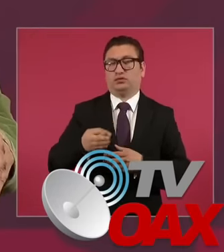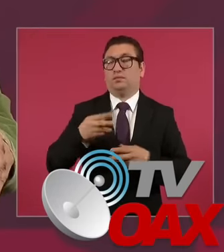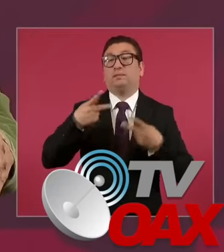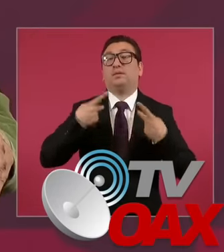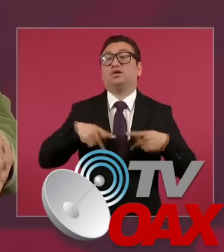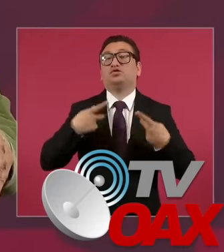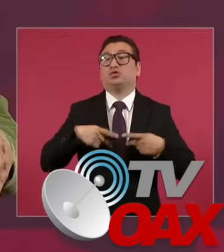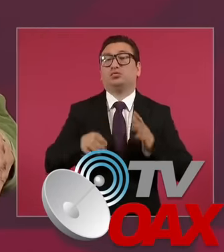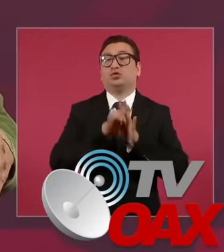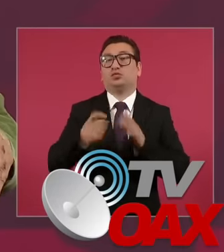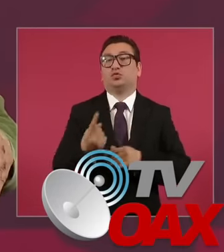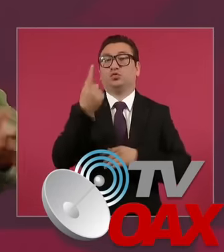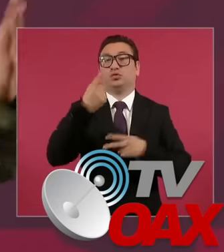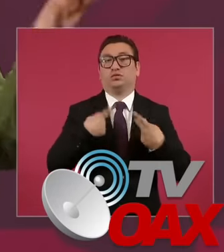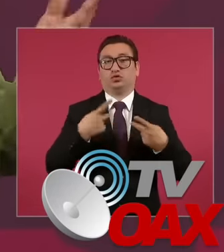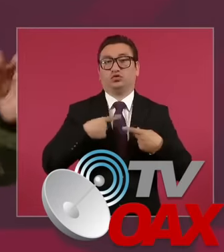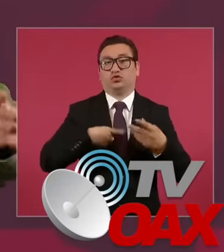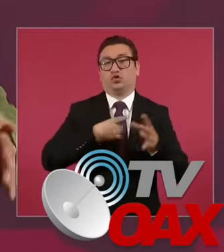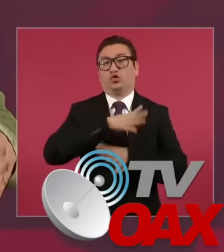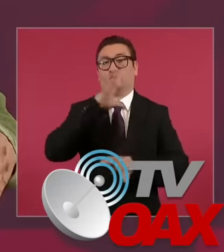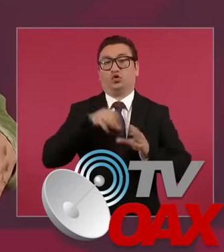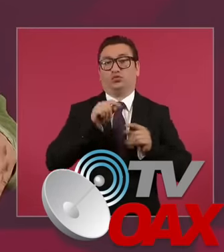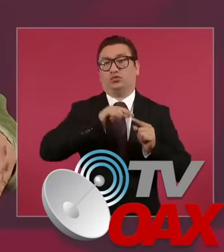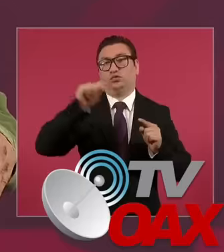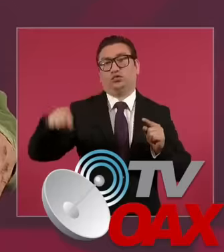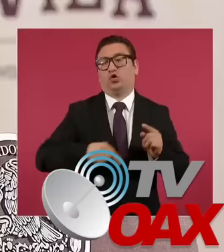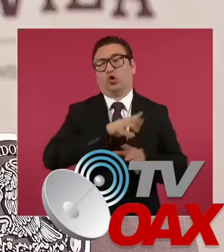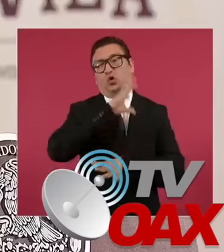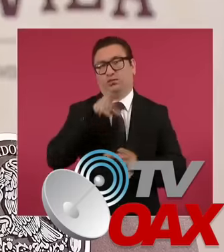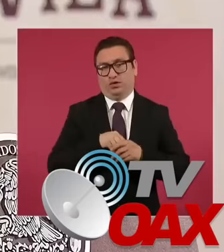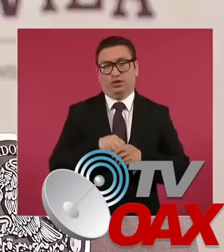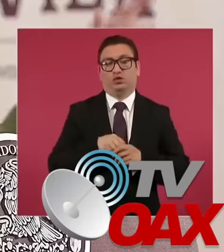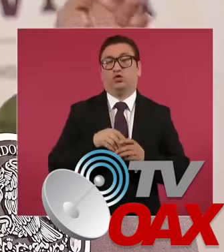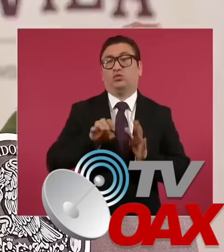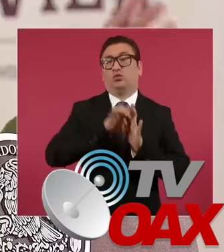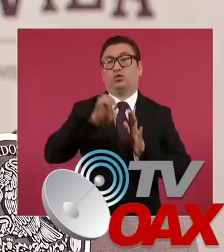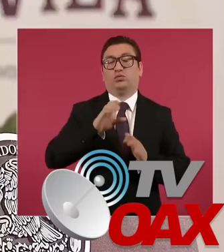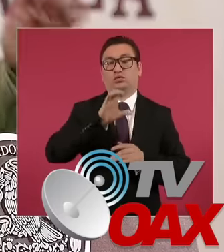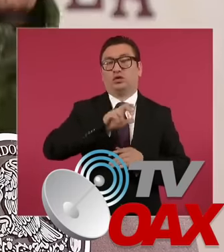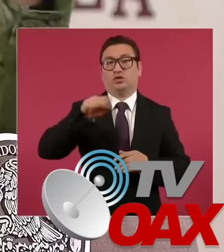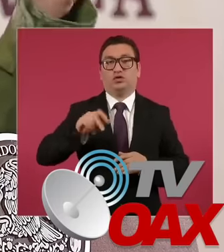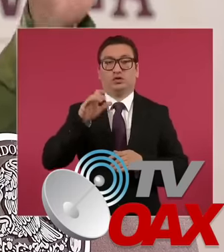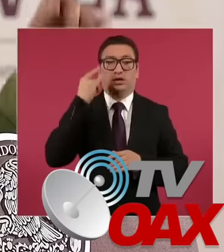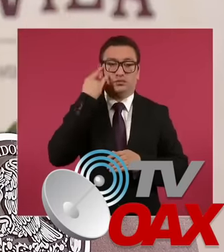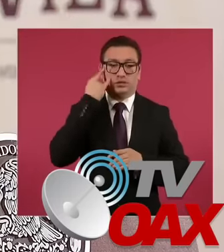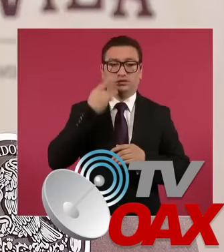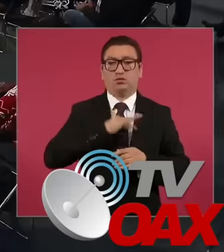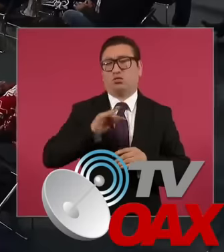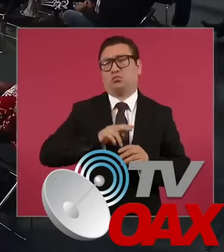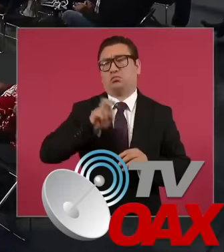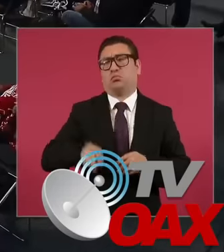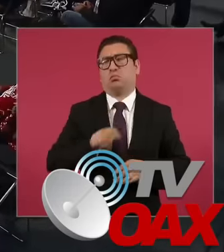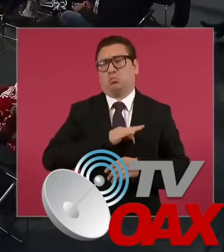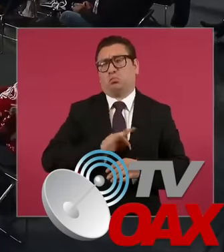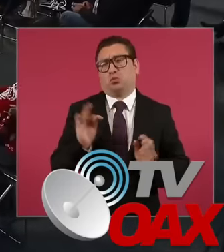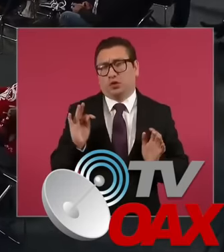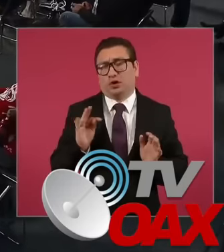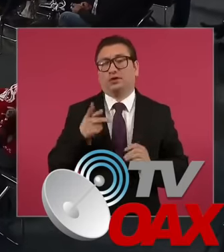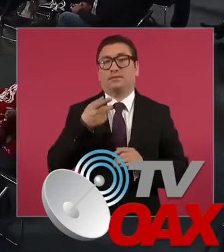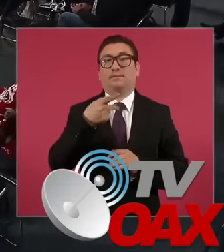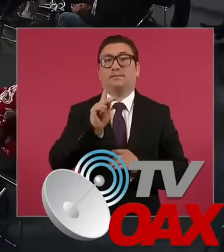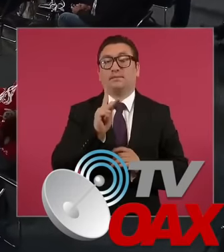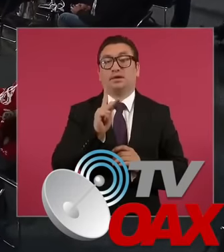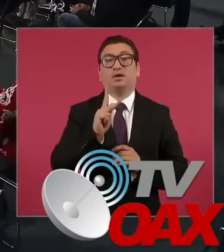una persona que dice, yo quiero el viaje completo, lo van a hacer completo. O de Cancún a Campeche. Se pueden bajar, pero a final de